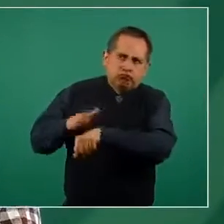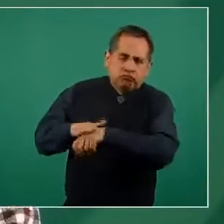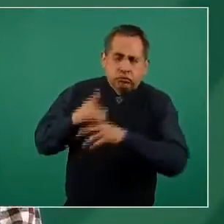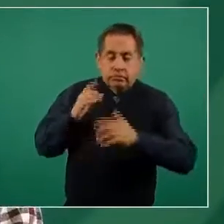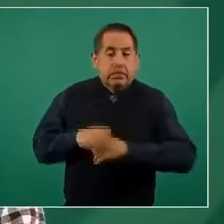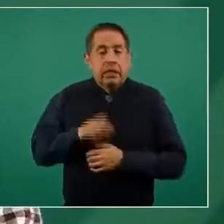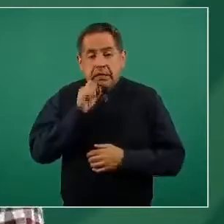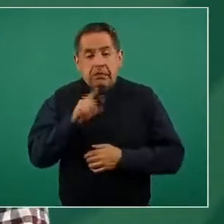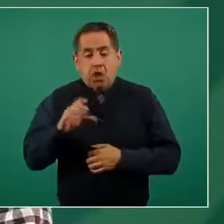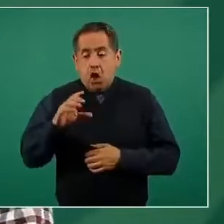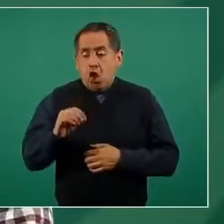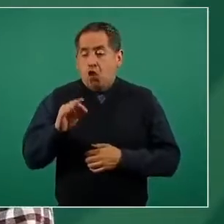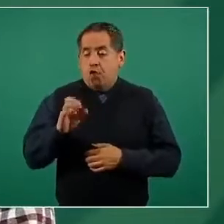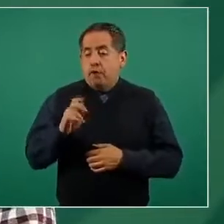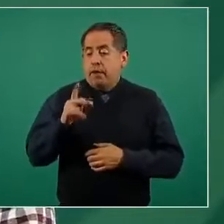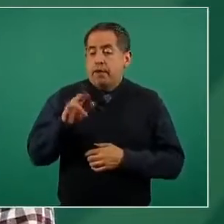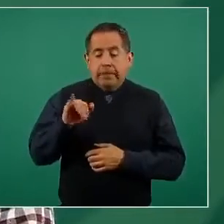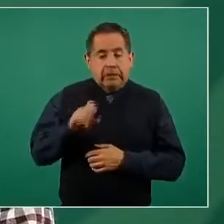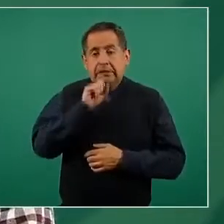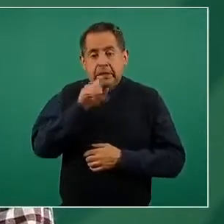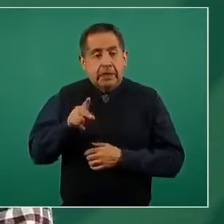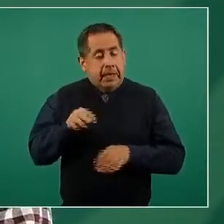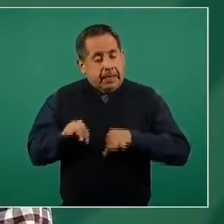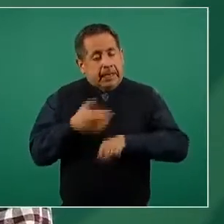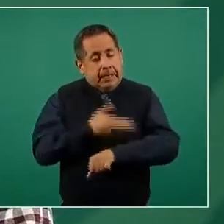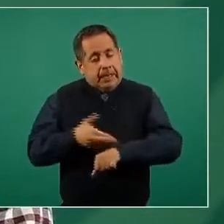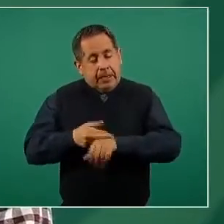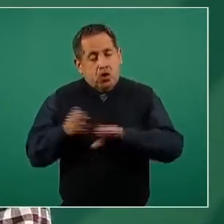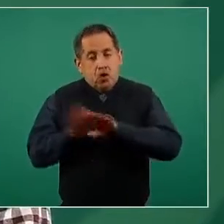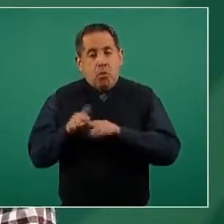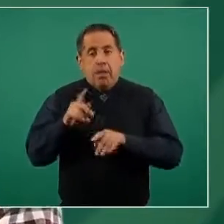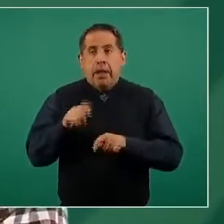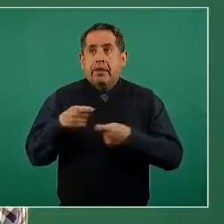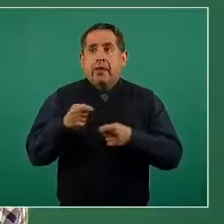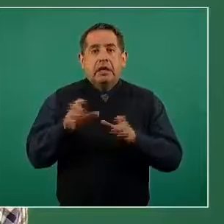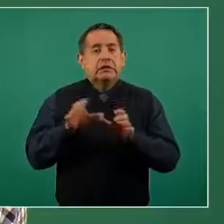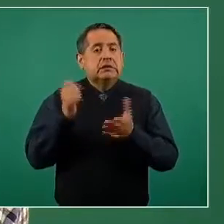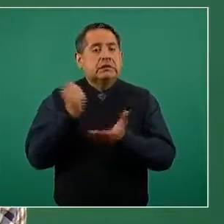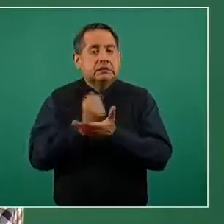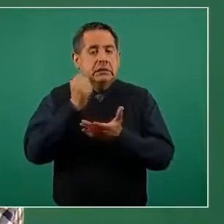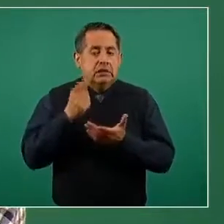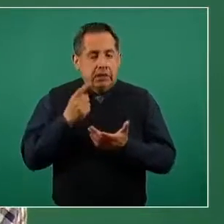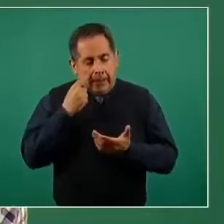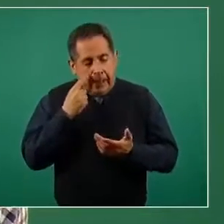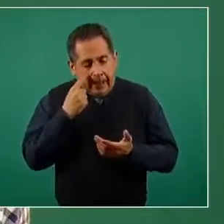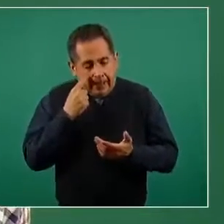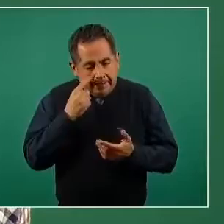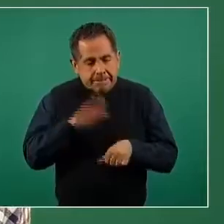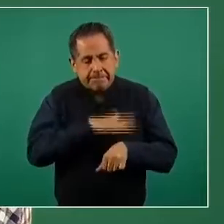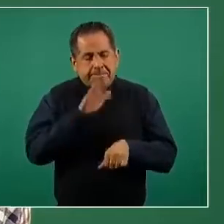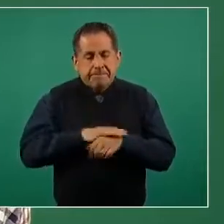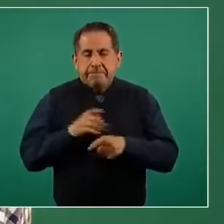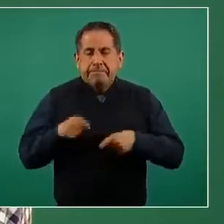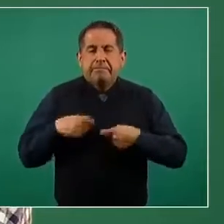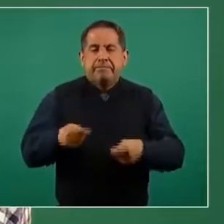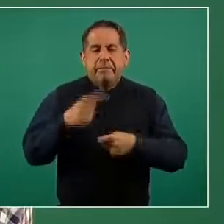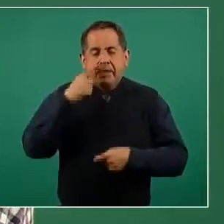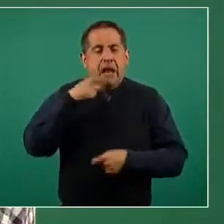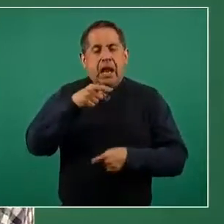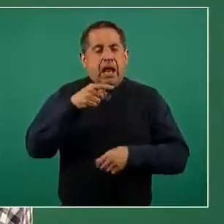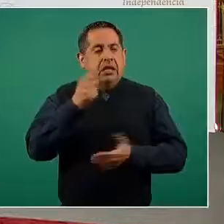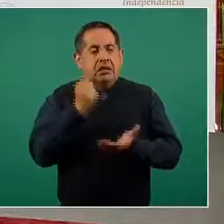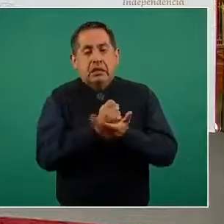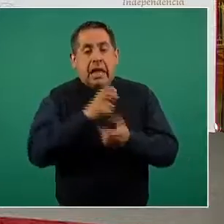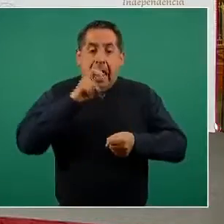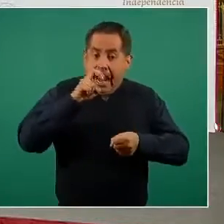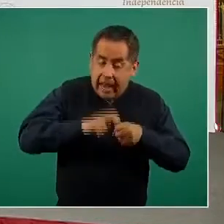También COFEPRIS ha estado trabajando en la acreditación o verificación de la planta productora